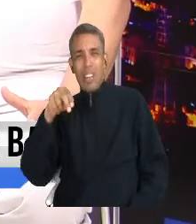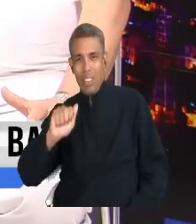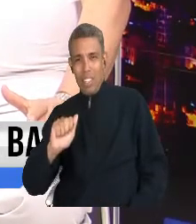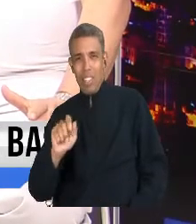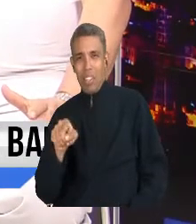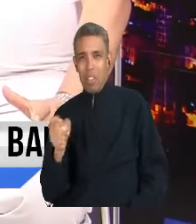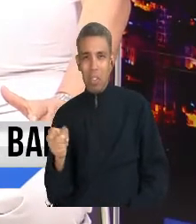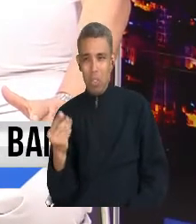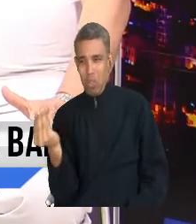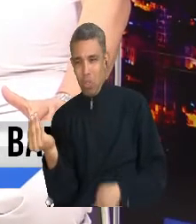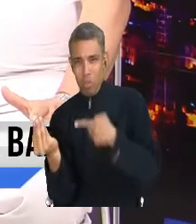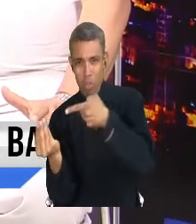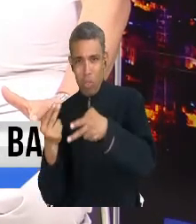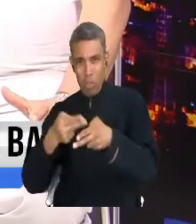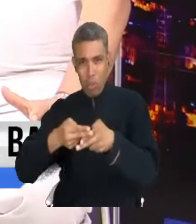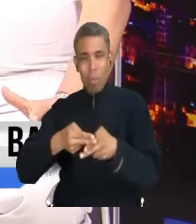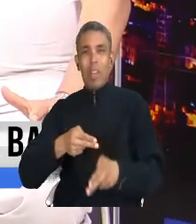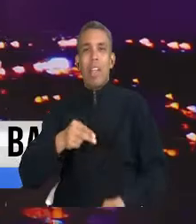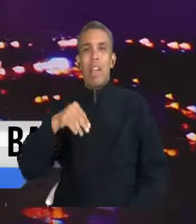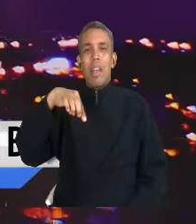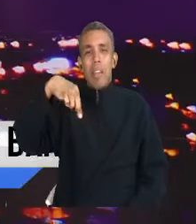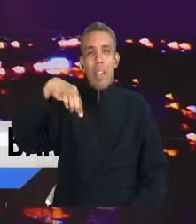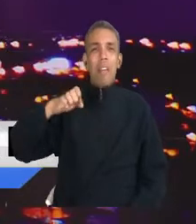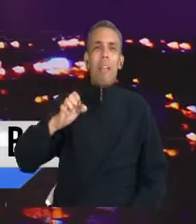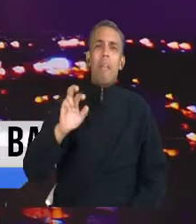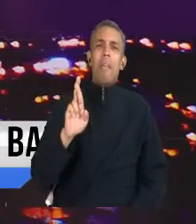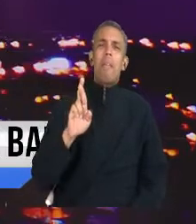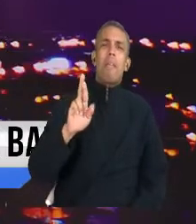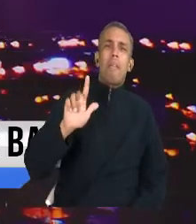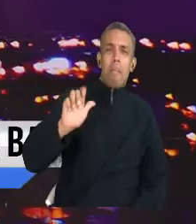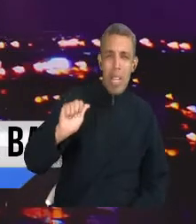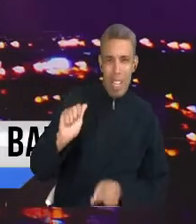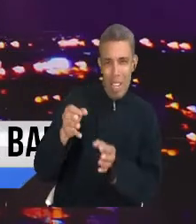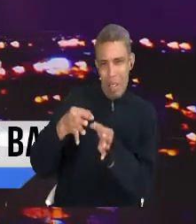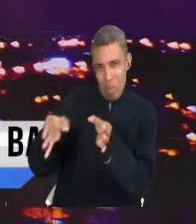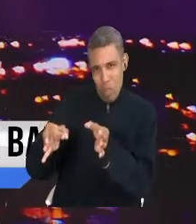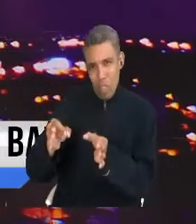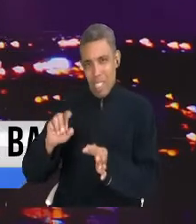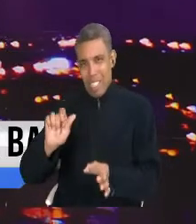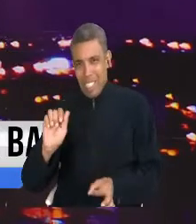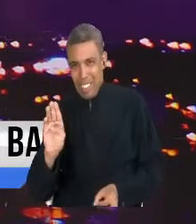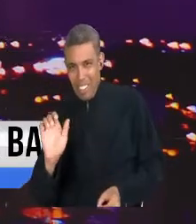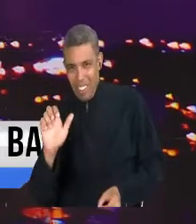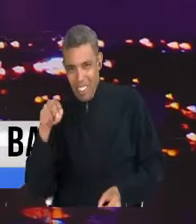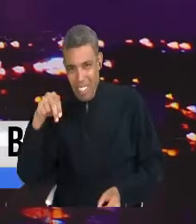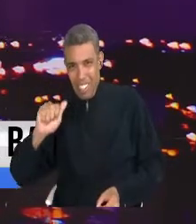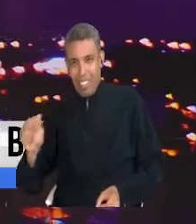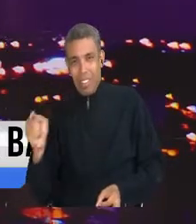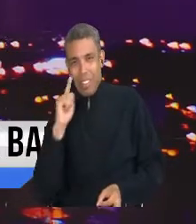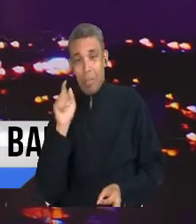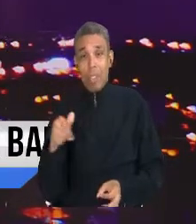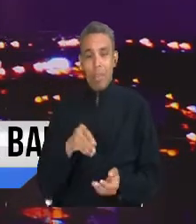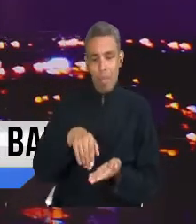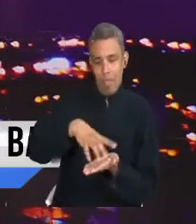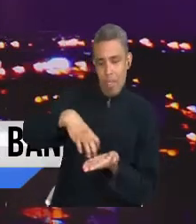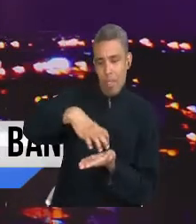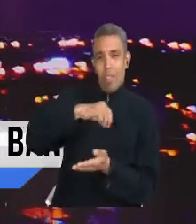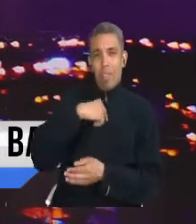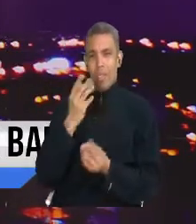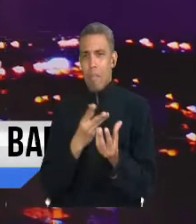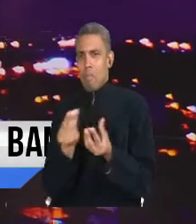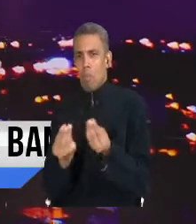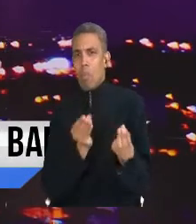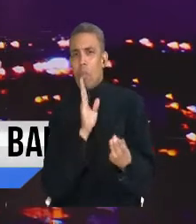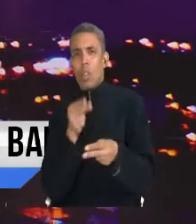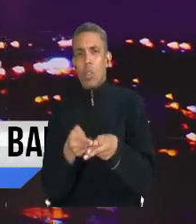de la Sabana de Corozal. Y por el departamento de Santander, en representación de Barranca Bermeja, la banda Aires de la Costa